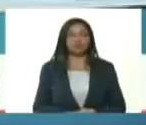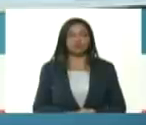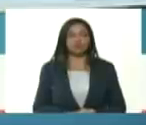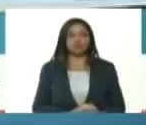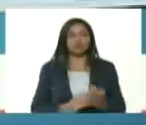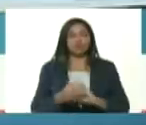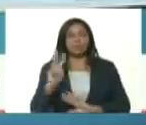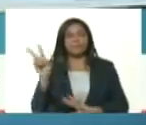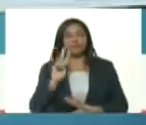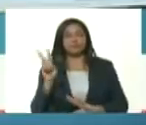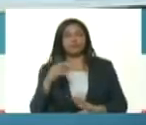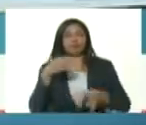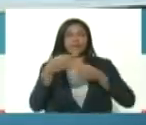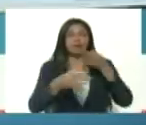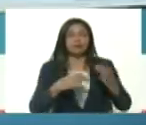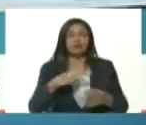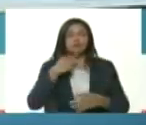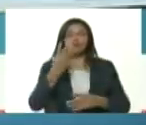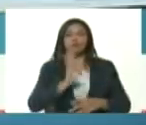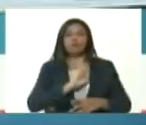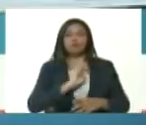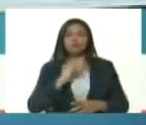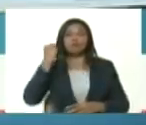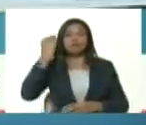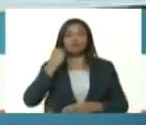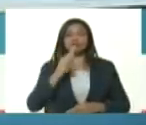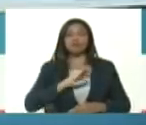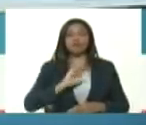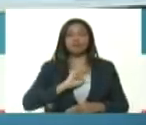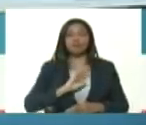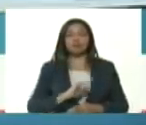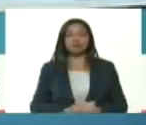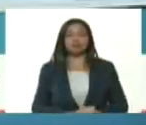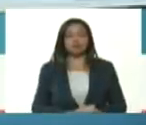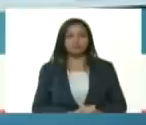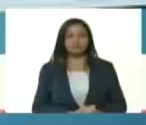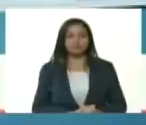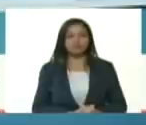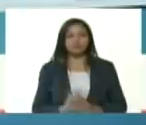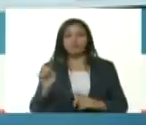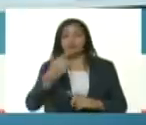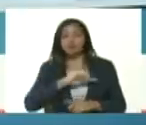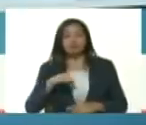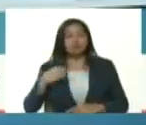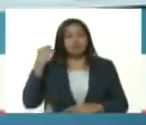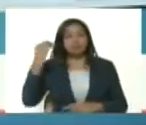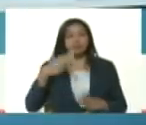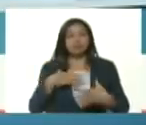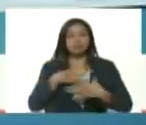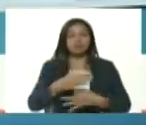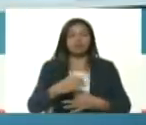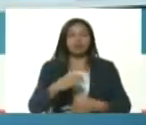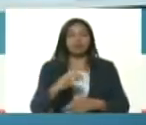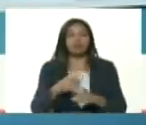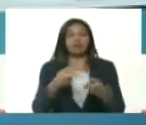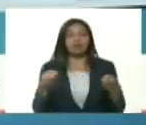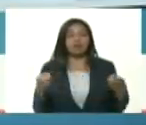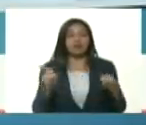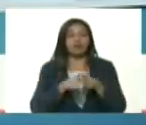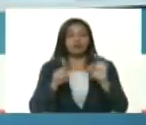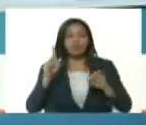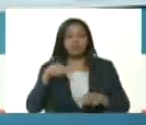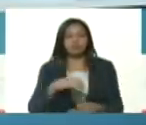Así que Venezuela habla con voz propia, piensa con mente propia. Y lo primero que pensamos en el interés general, en el interés